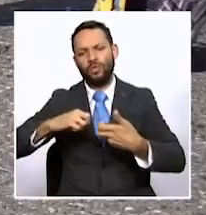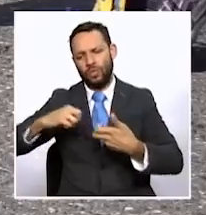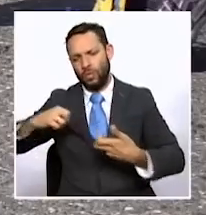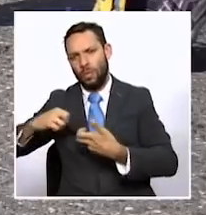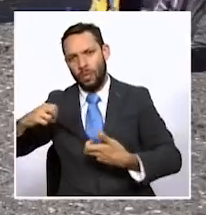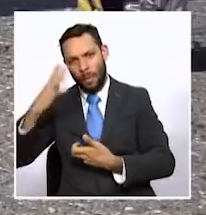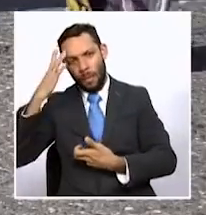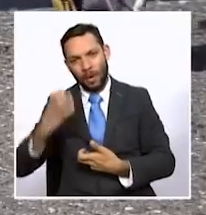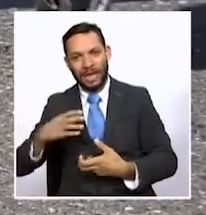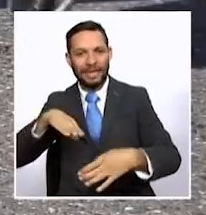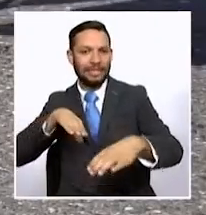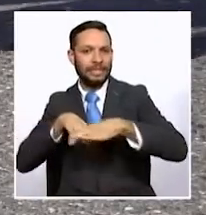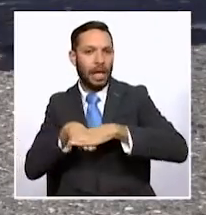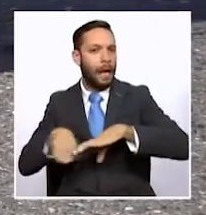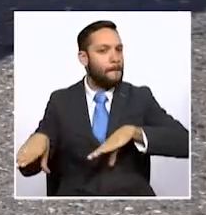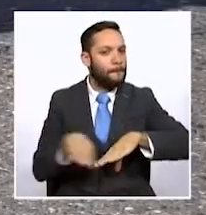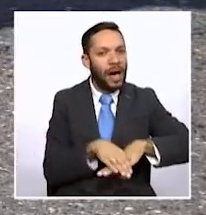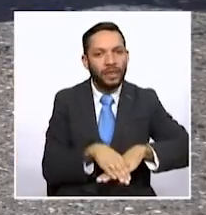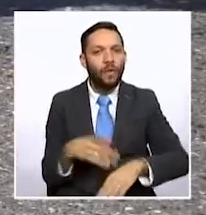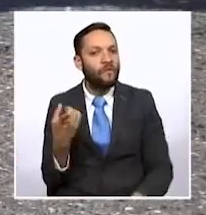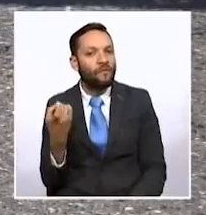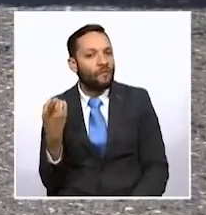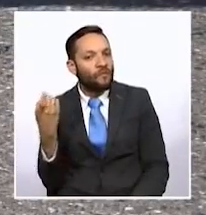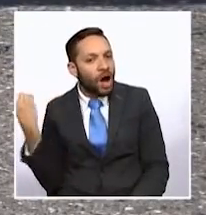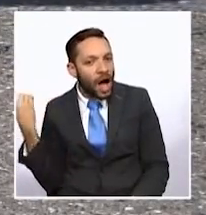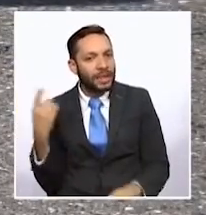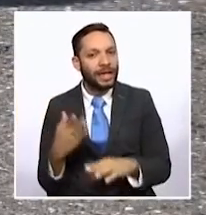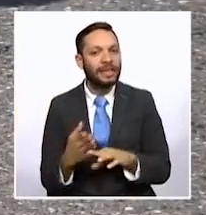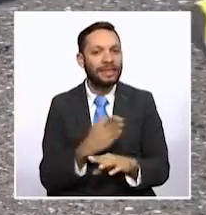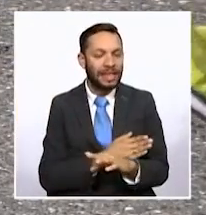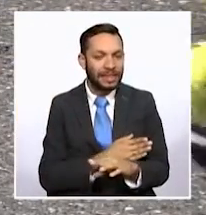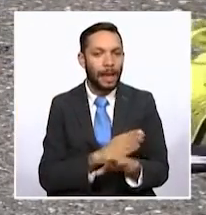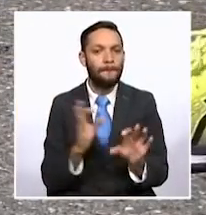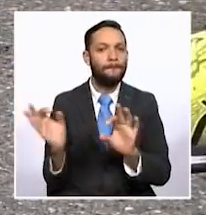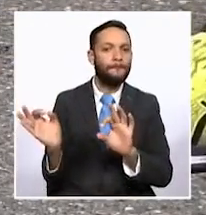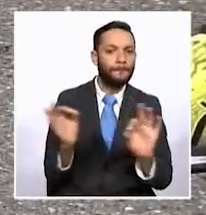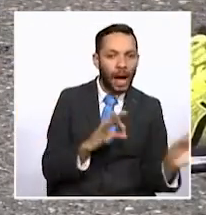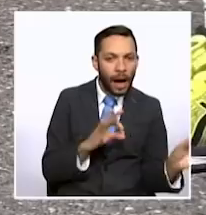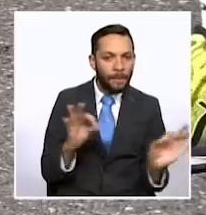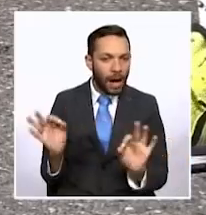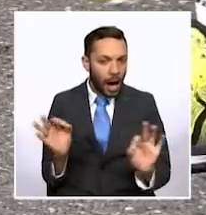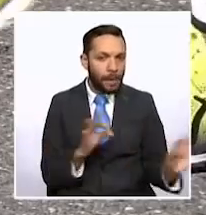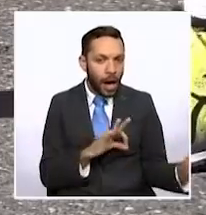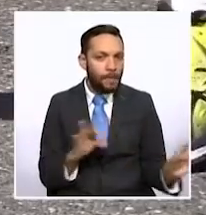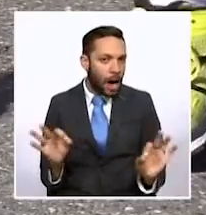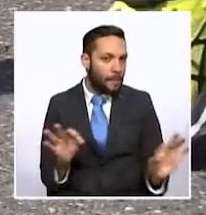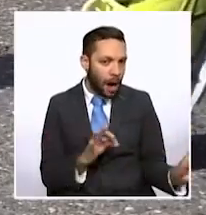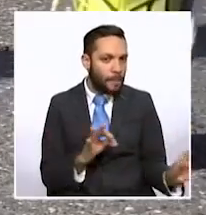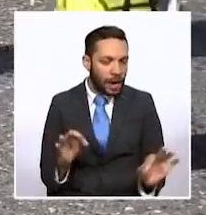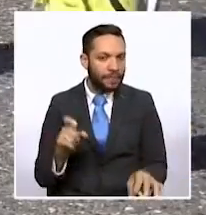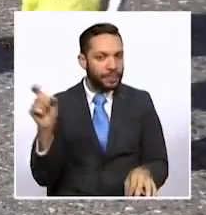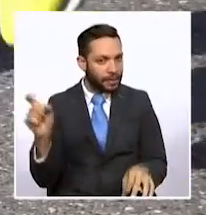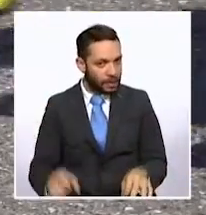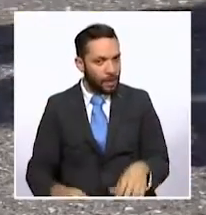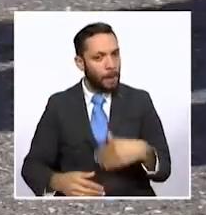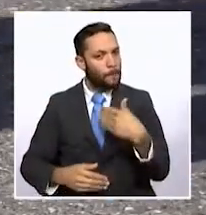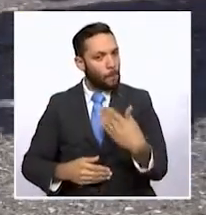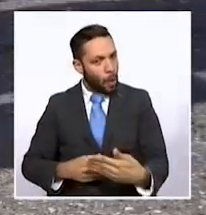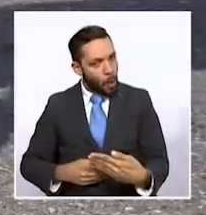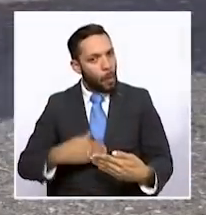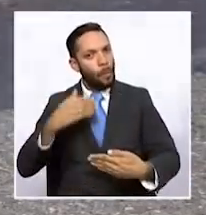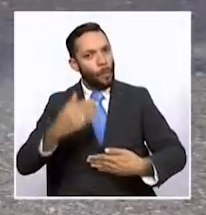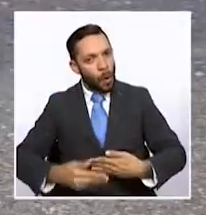para poder responder a ese tipo de actividad física. Entonces, en estos pacientes, ¿qué es muy importante? Hacer un acondicionamiento progresivo